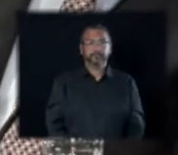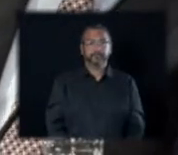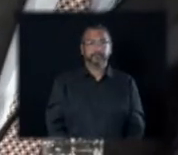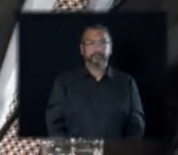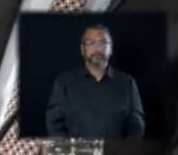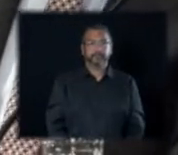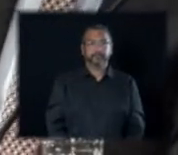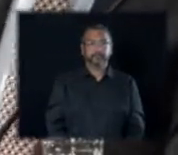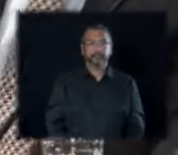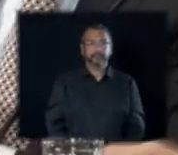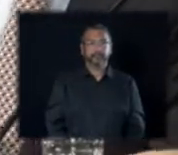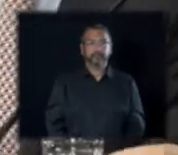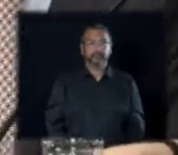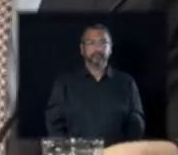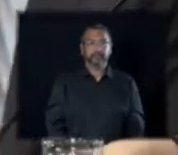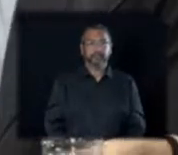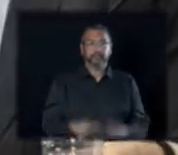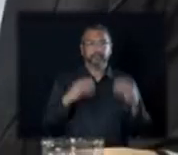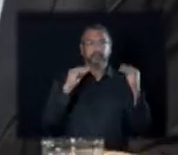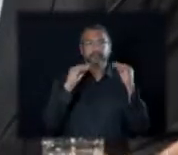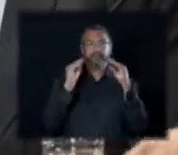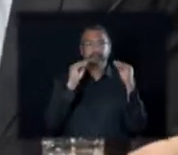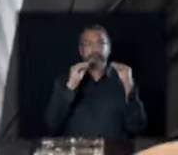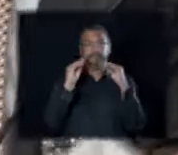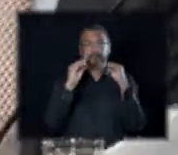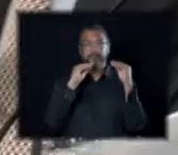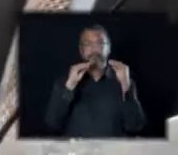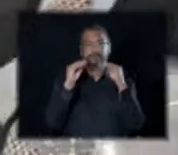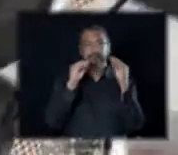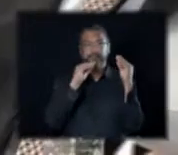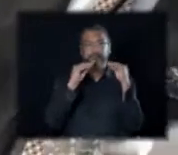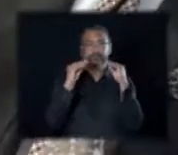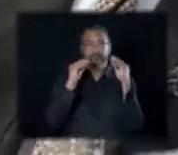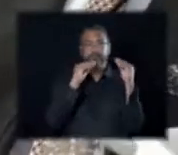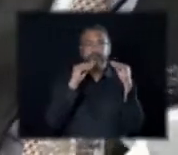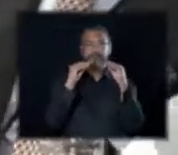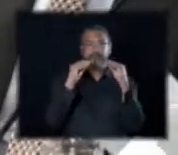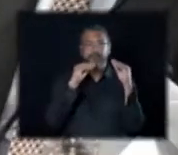pasado presidente de la OMB, el señor Batista.